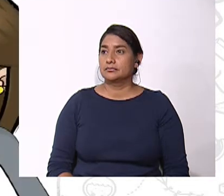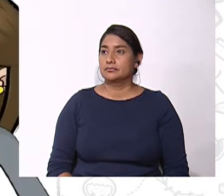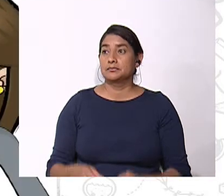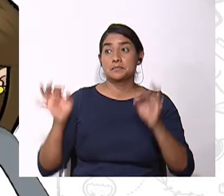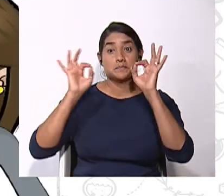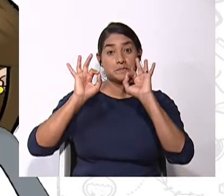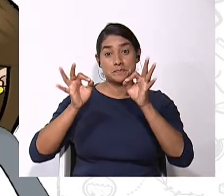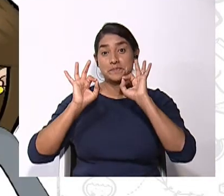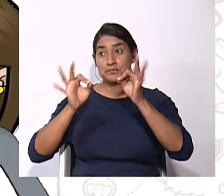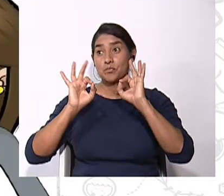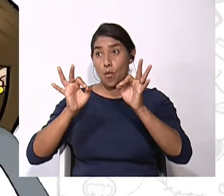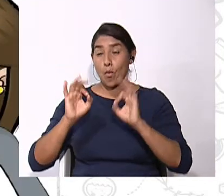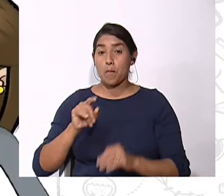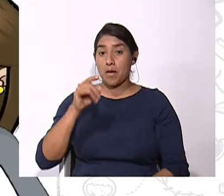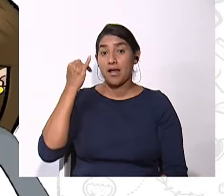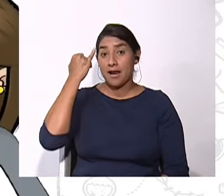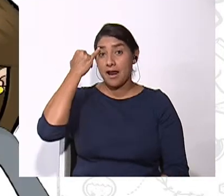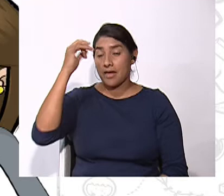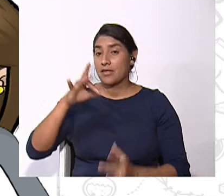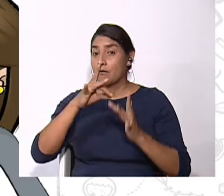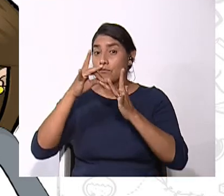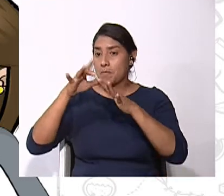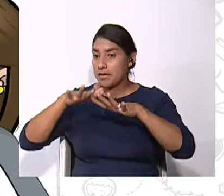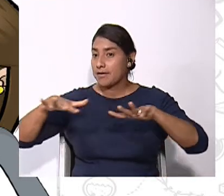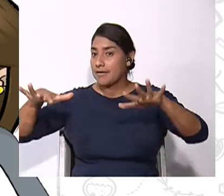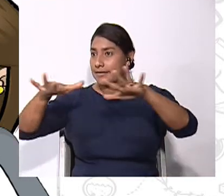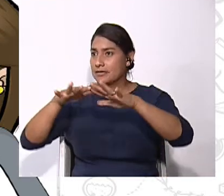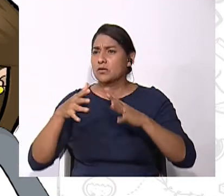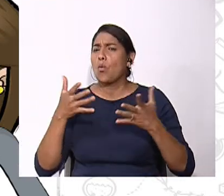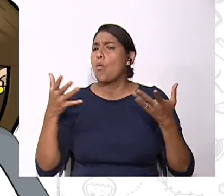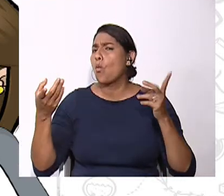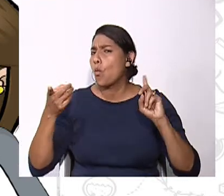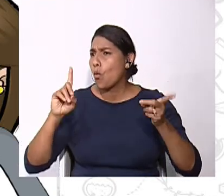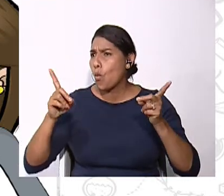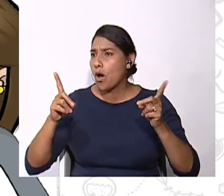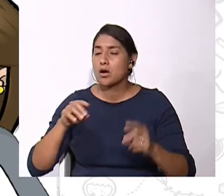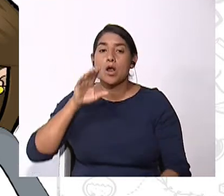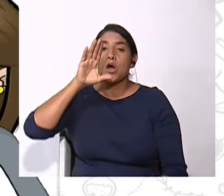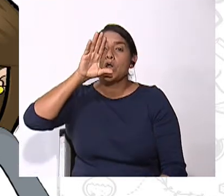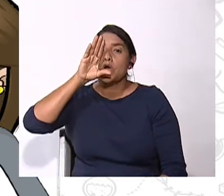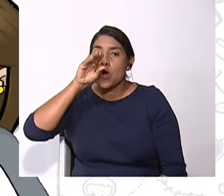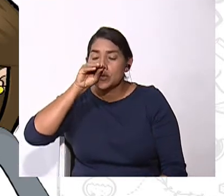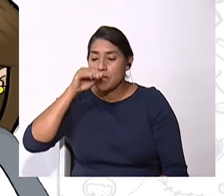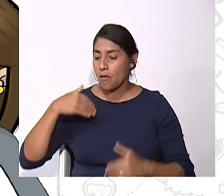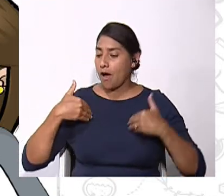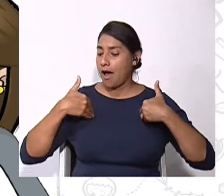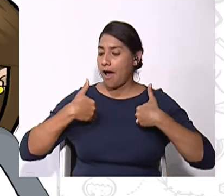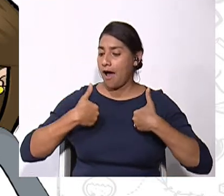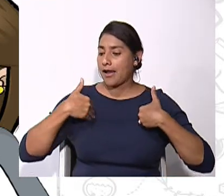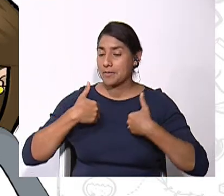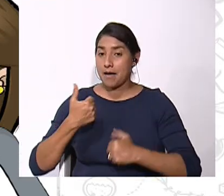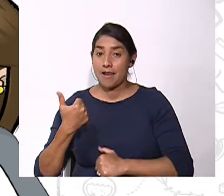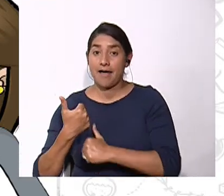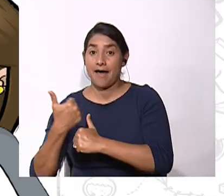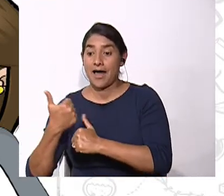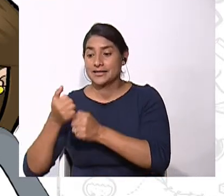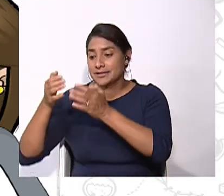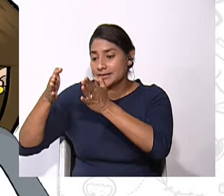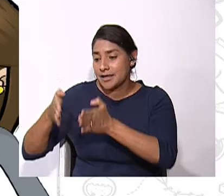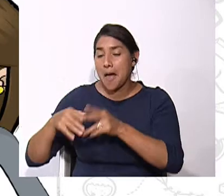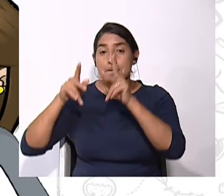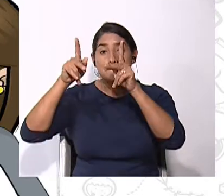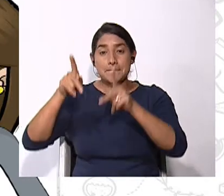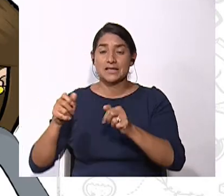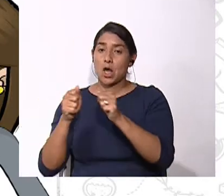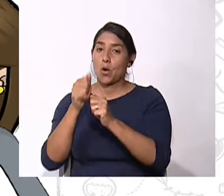Muy bien, la idea fundamental del texto anterior es: los perros son animales de asistencia para